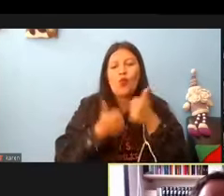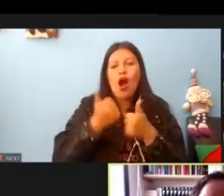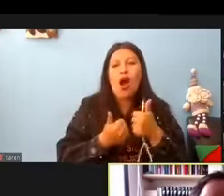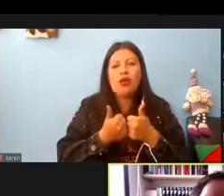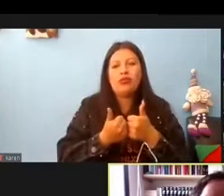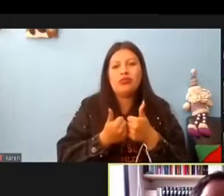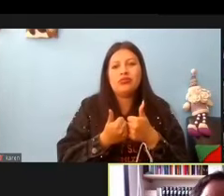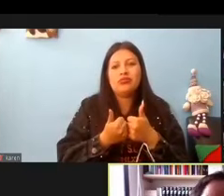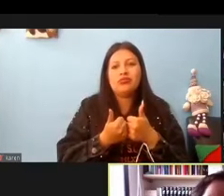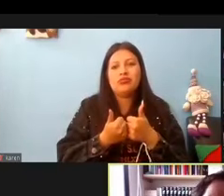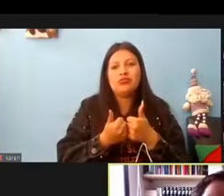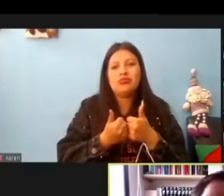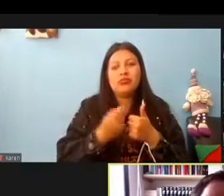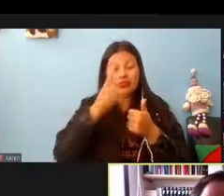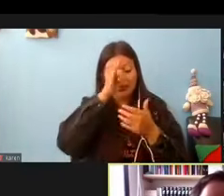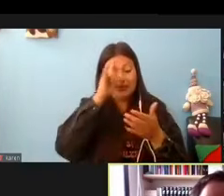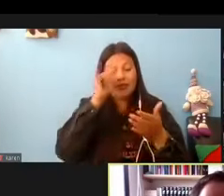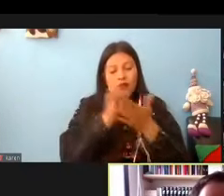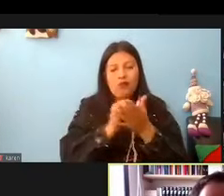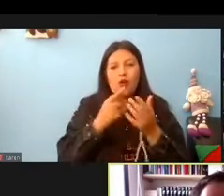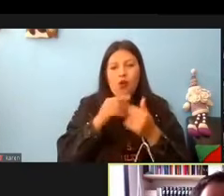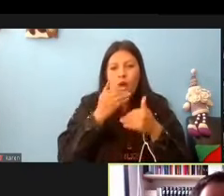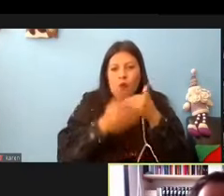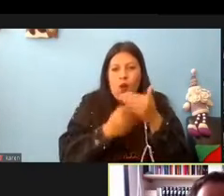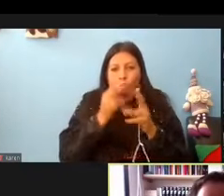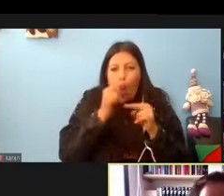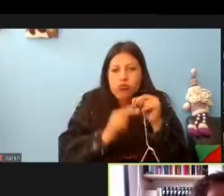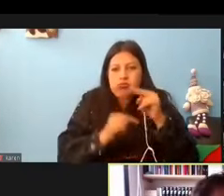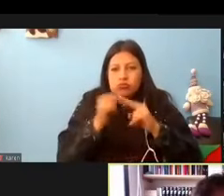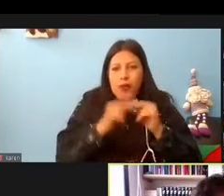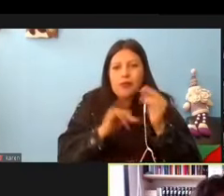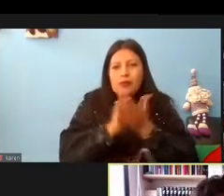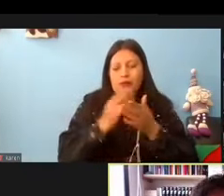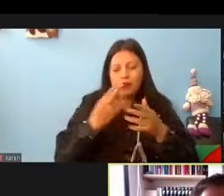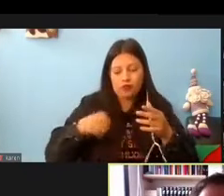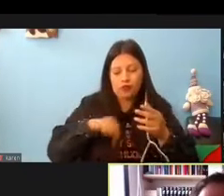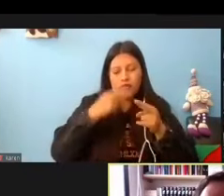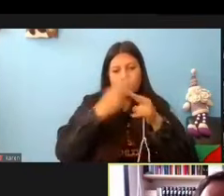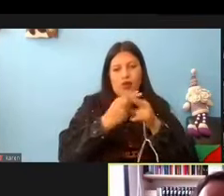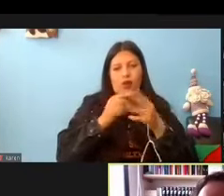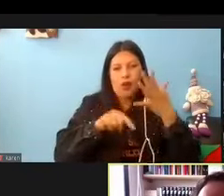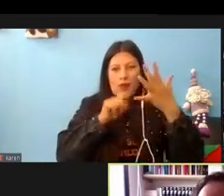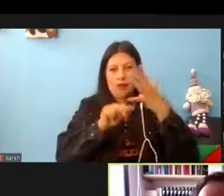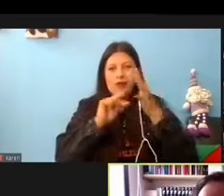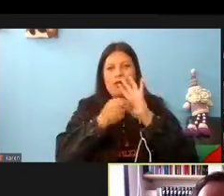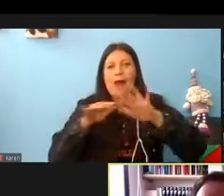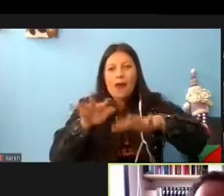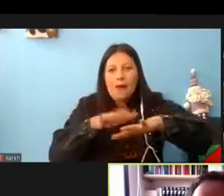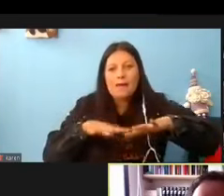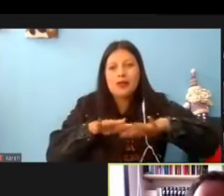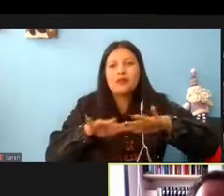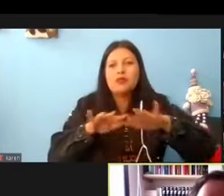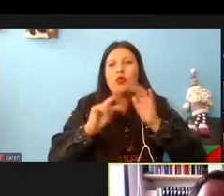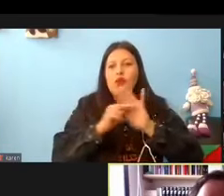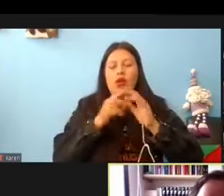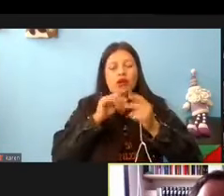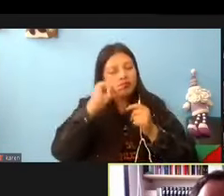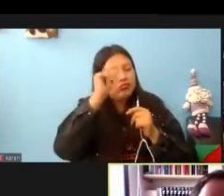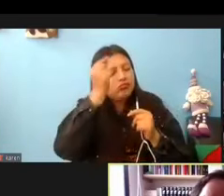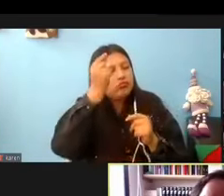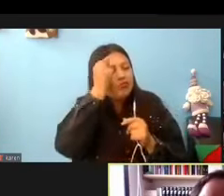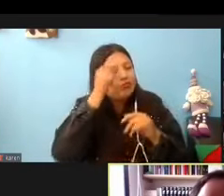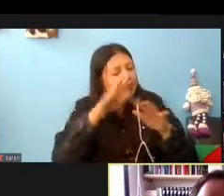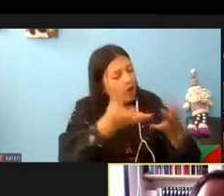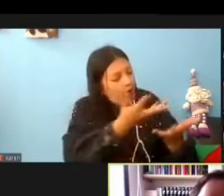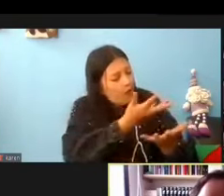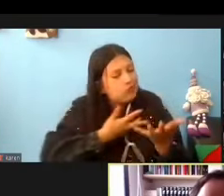que vemos que se va configurando, como lo llamamos nosotros en el eje 5, un campo hegemónico sobre el recuerdo social, que